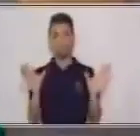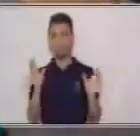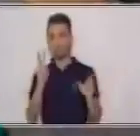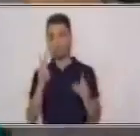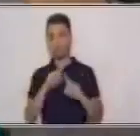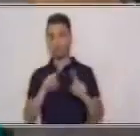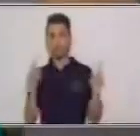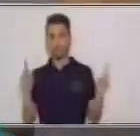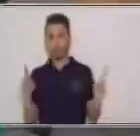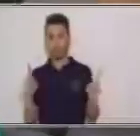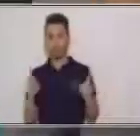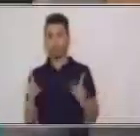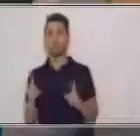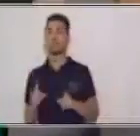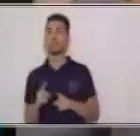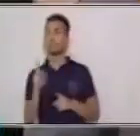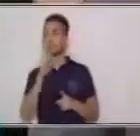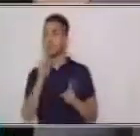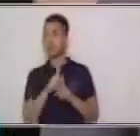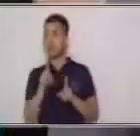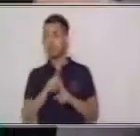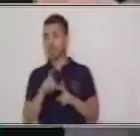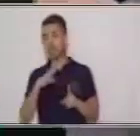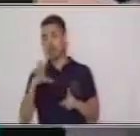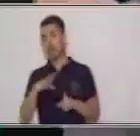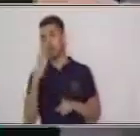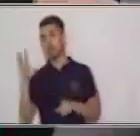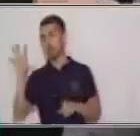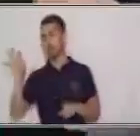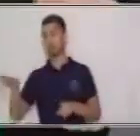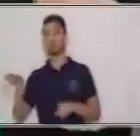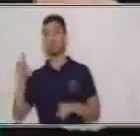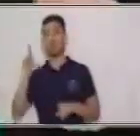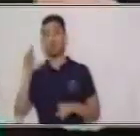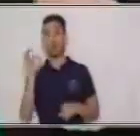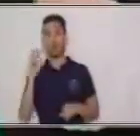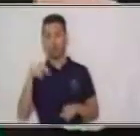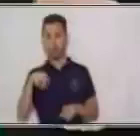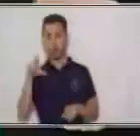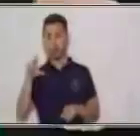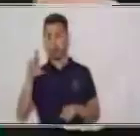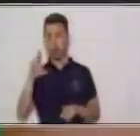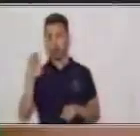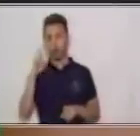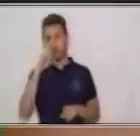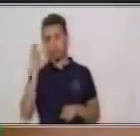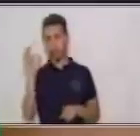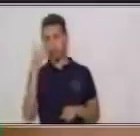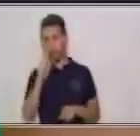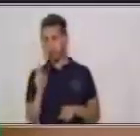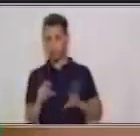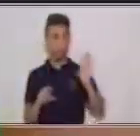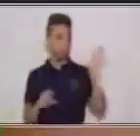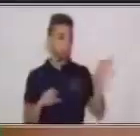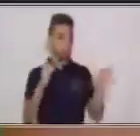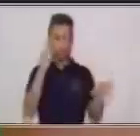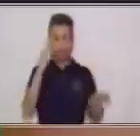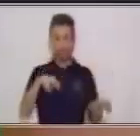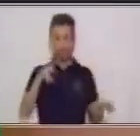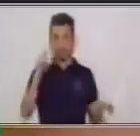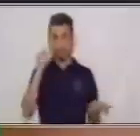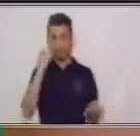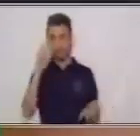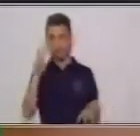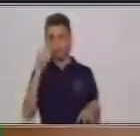comunes, sino también están en los concretos o también están en los individuales, ¿sí? Vamos a ir viendo cada una de las clasificaciones. Observa